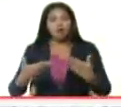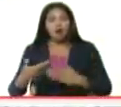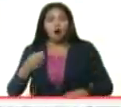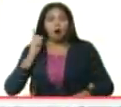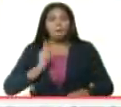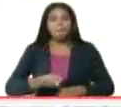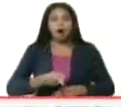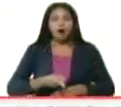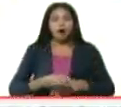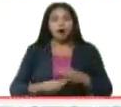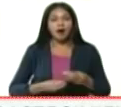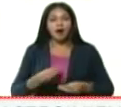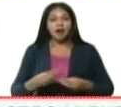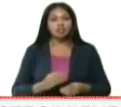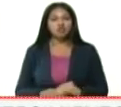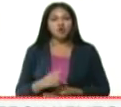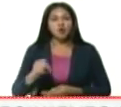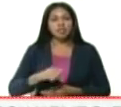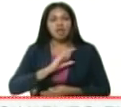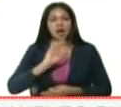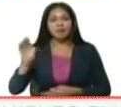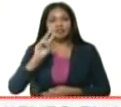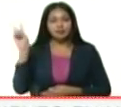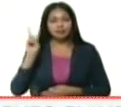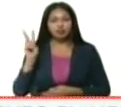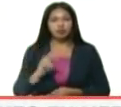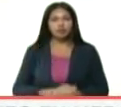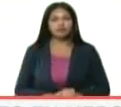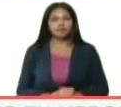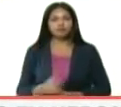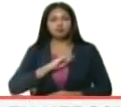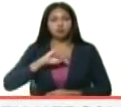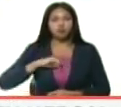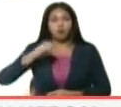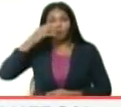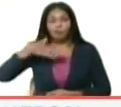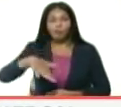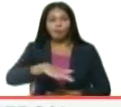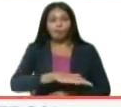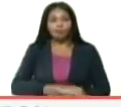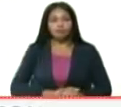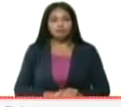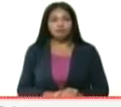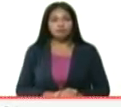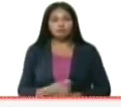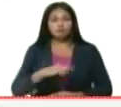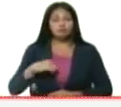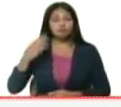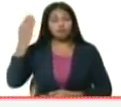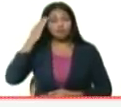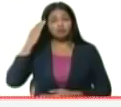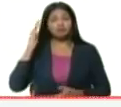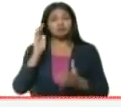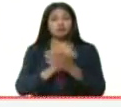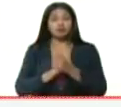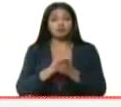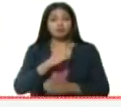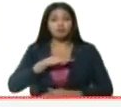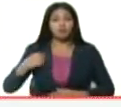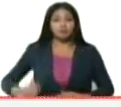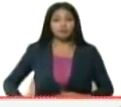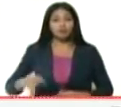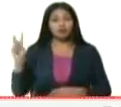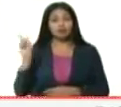ordenado a nuestra patria Venezuela, a nuestro pueblo. Y sabemos que la amistad entre China y